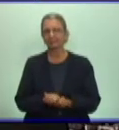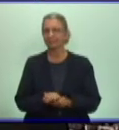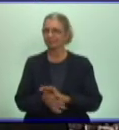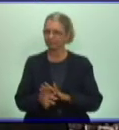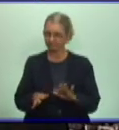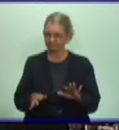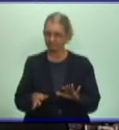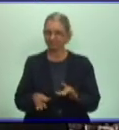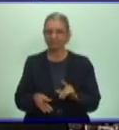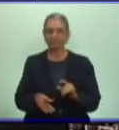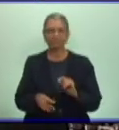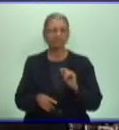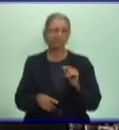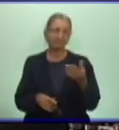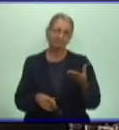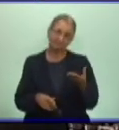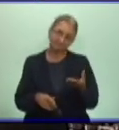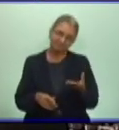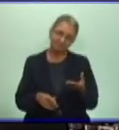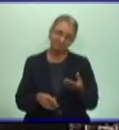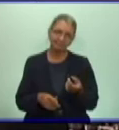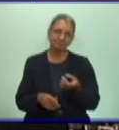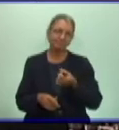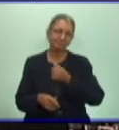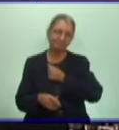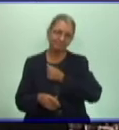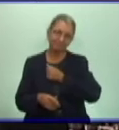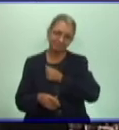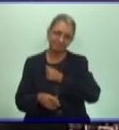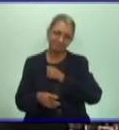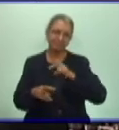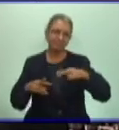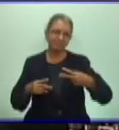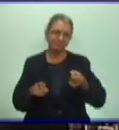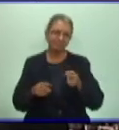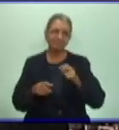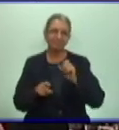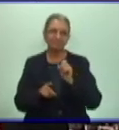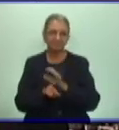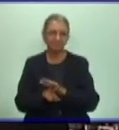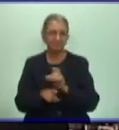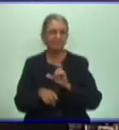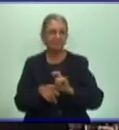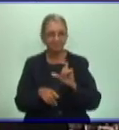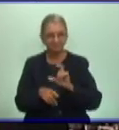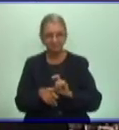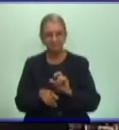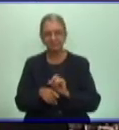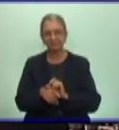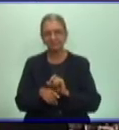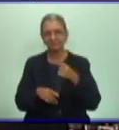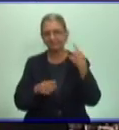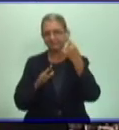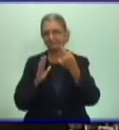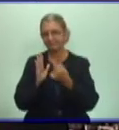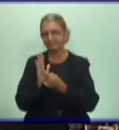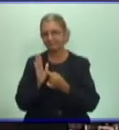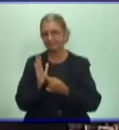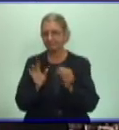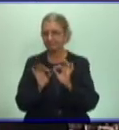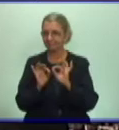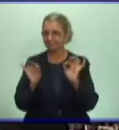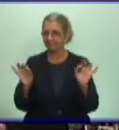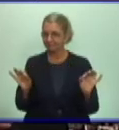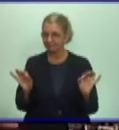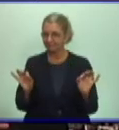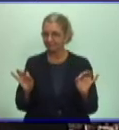Ojalá más pronto que tarde, profesores, el curso se reinicie. Un curso escolar que tendrá características especiales. Por primera